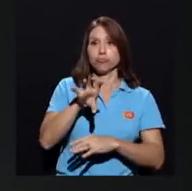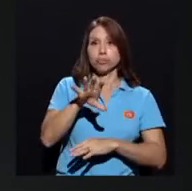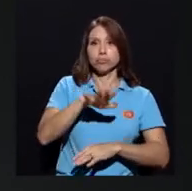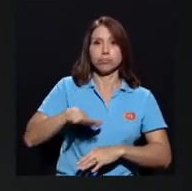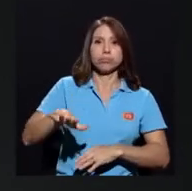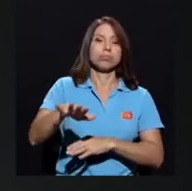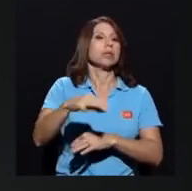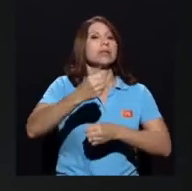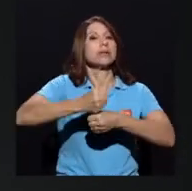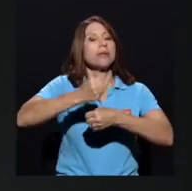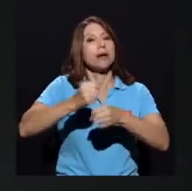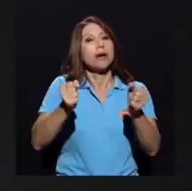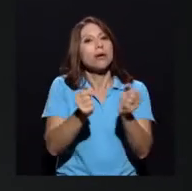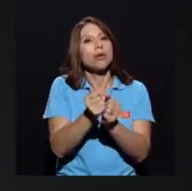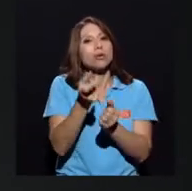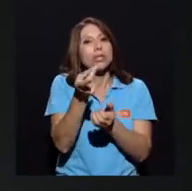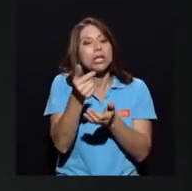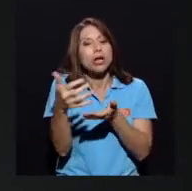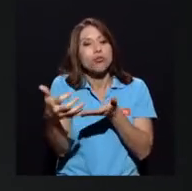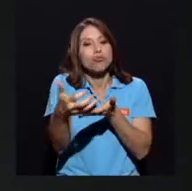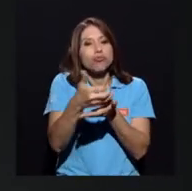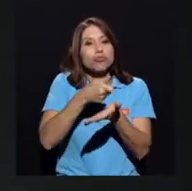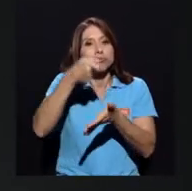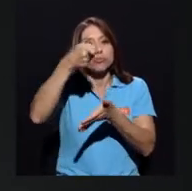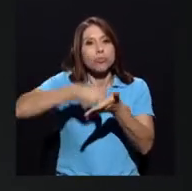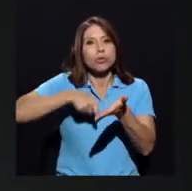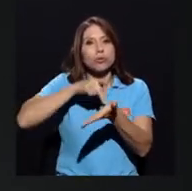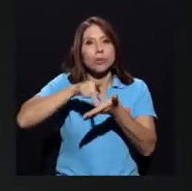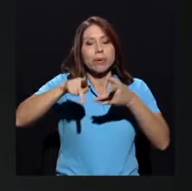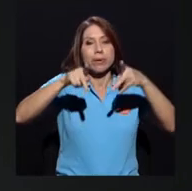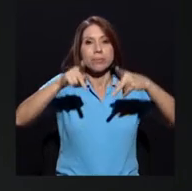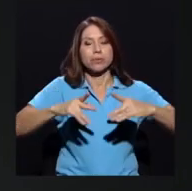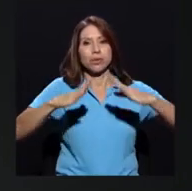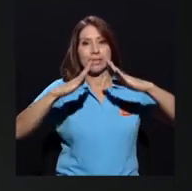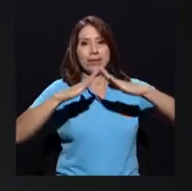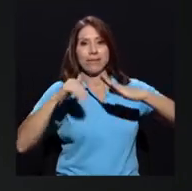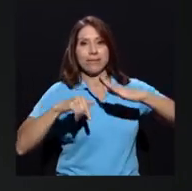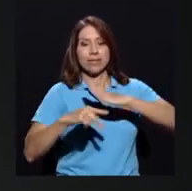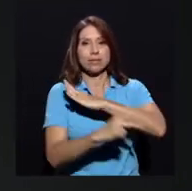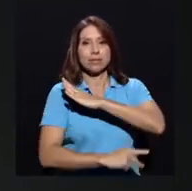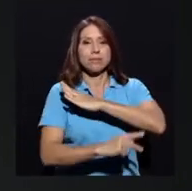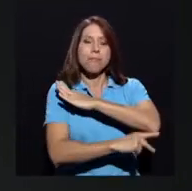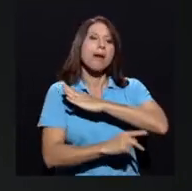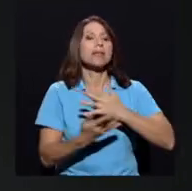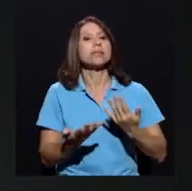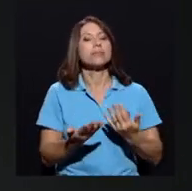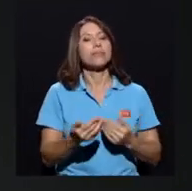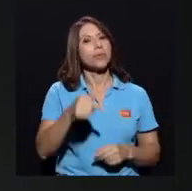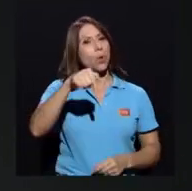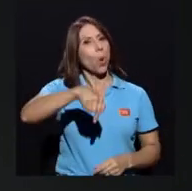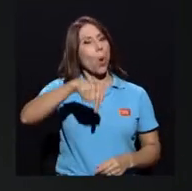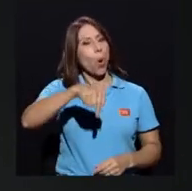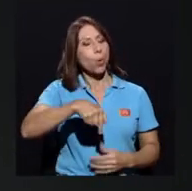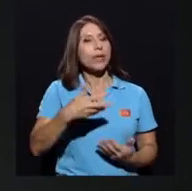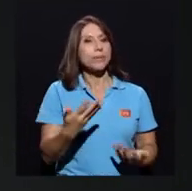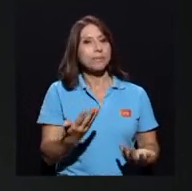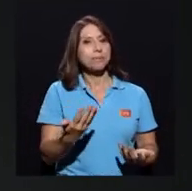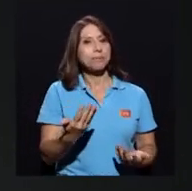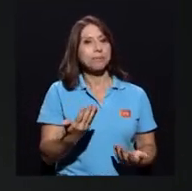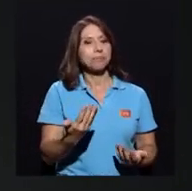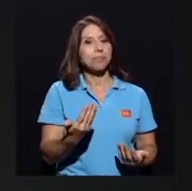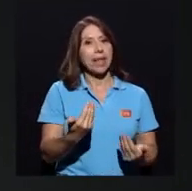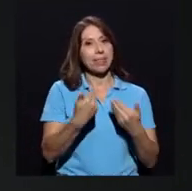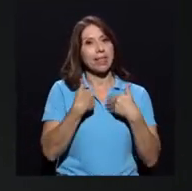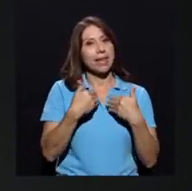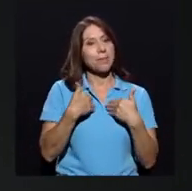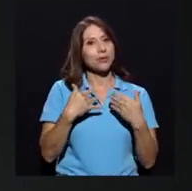paga con los impuestos que tributan los habitantes de este país. Y hoy tenemos